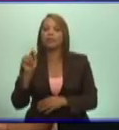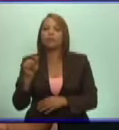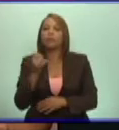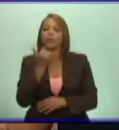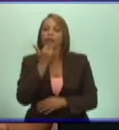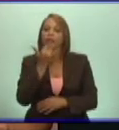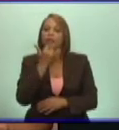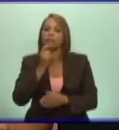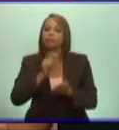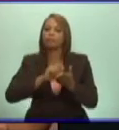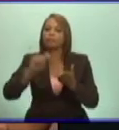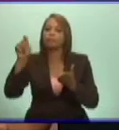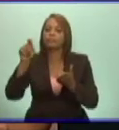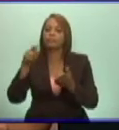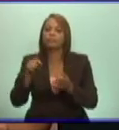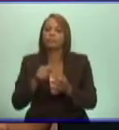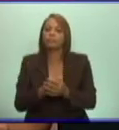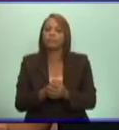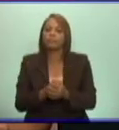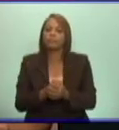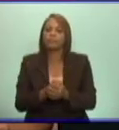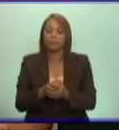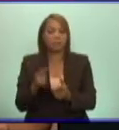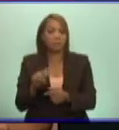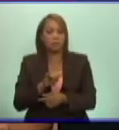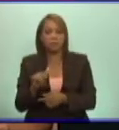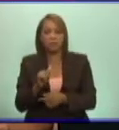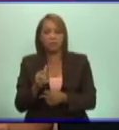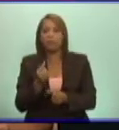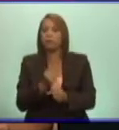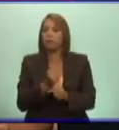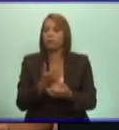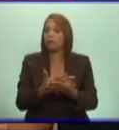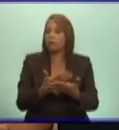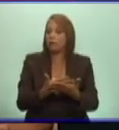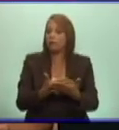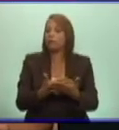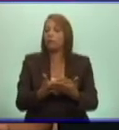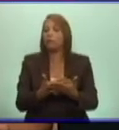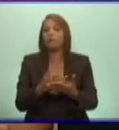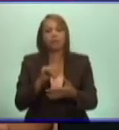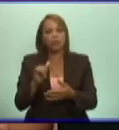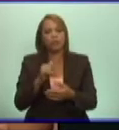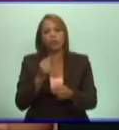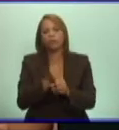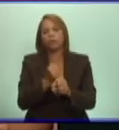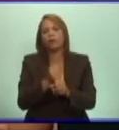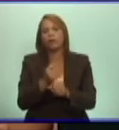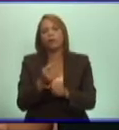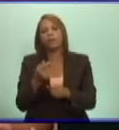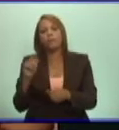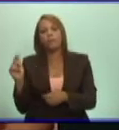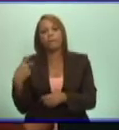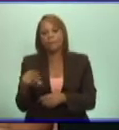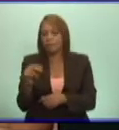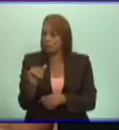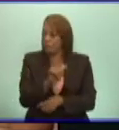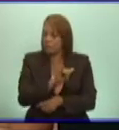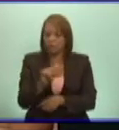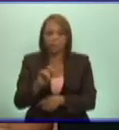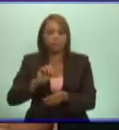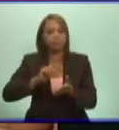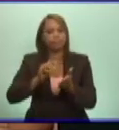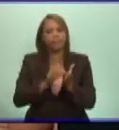ortográfico. Sucede así en los trabajos de control parcial y también en los trabajos prácticos. Es el mismo descuento ortográfico